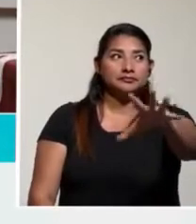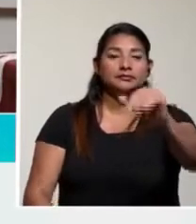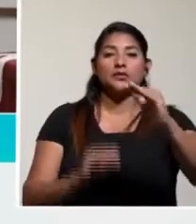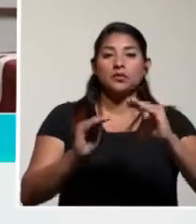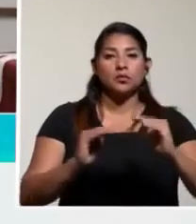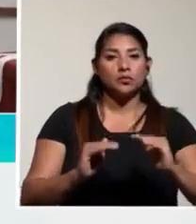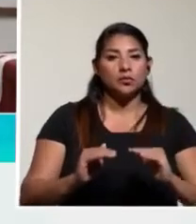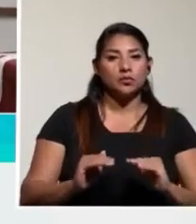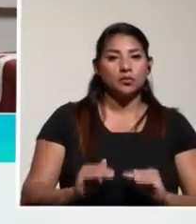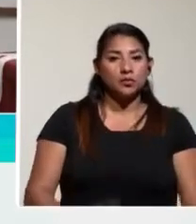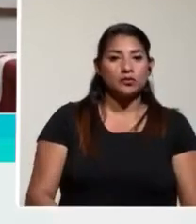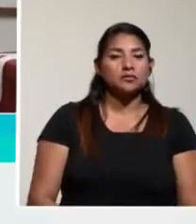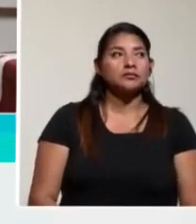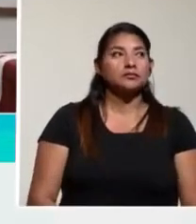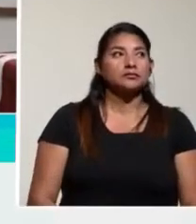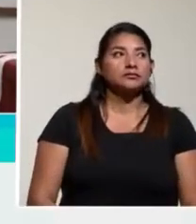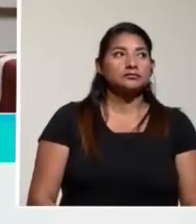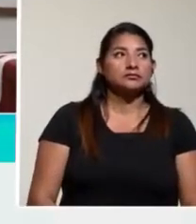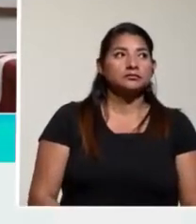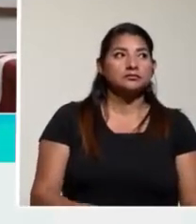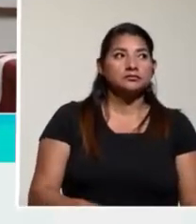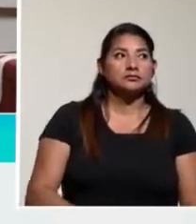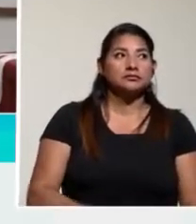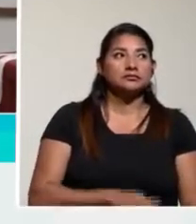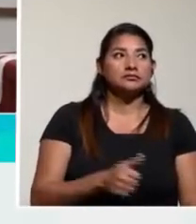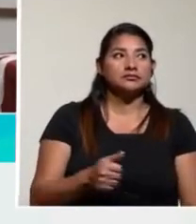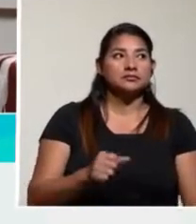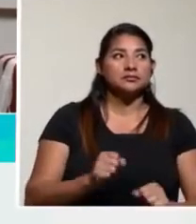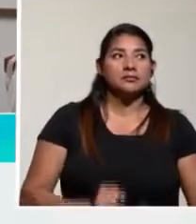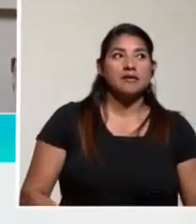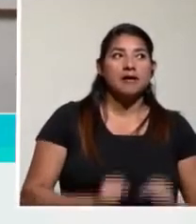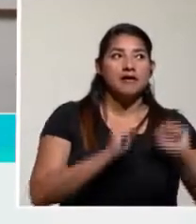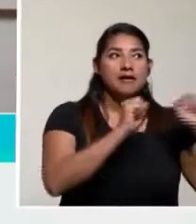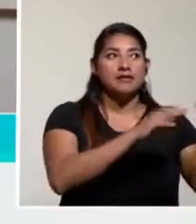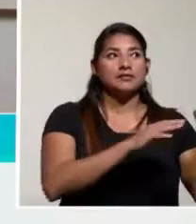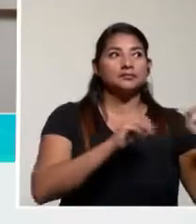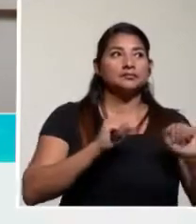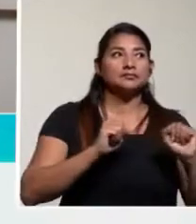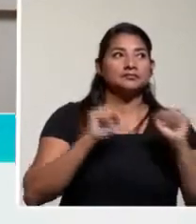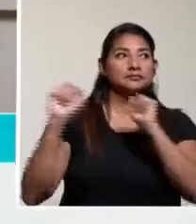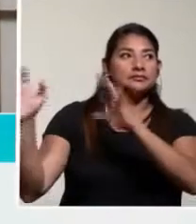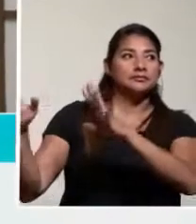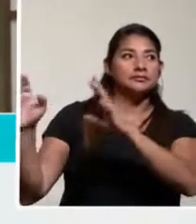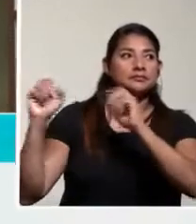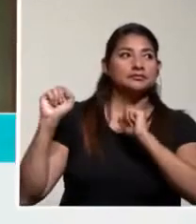Bajo, este lado, y esto,